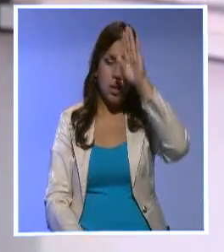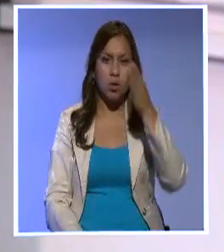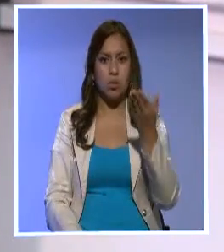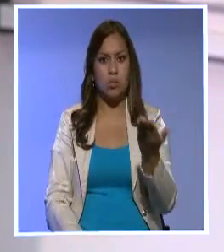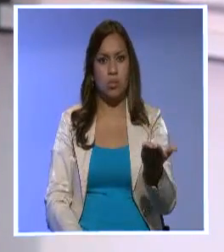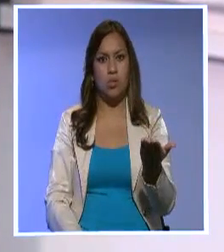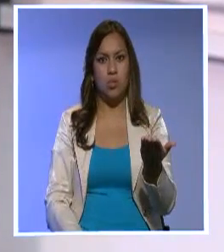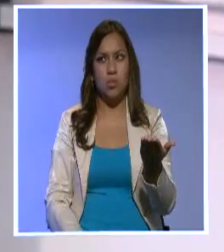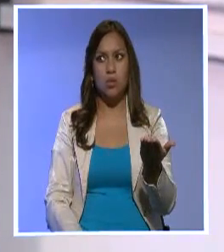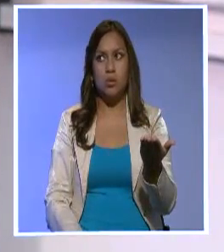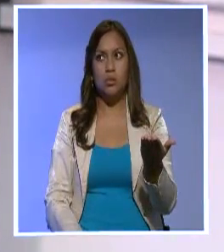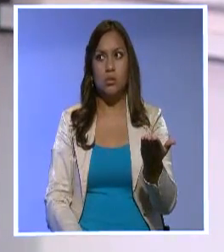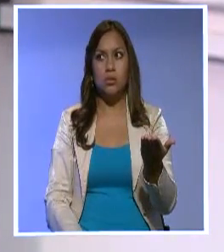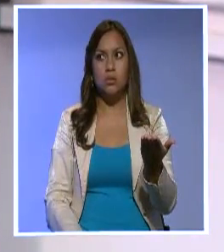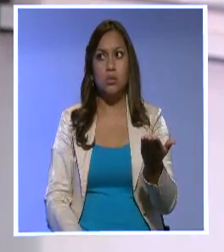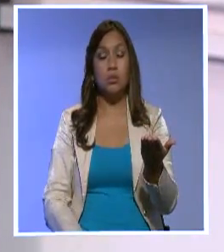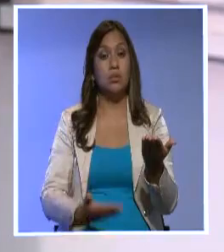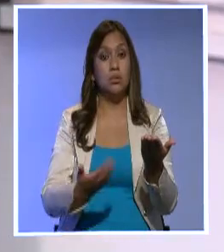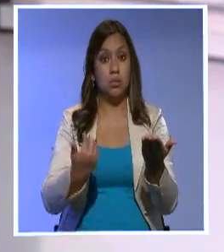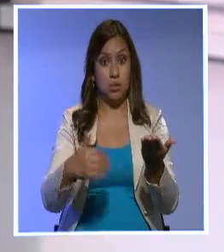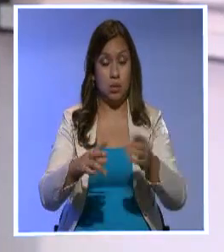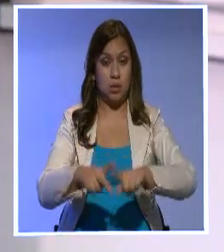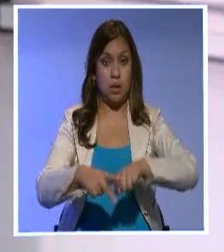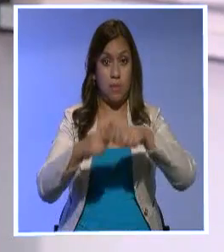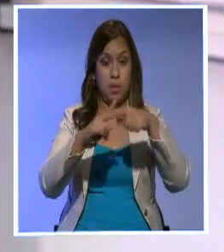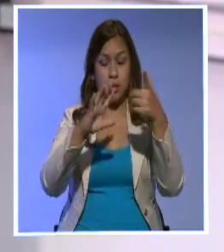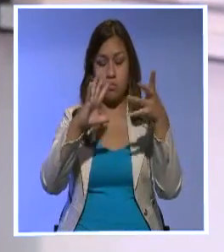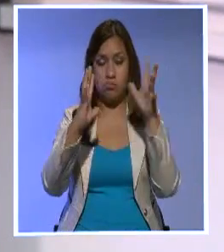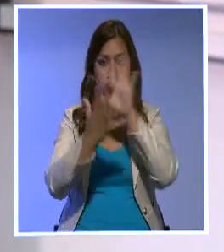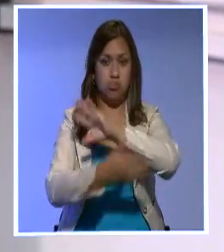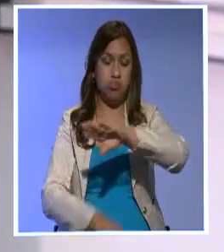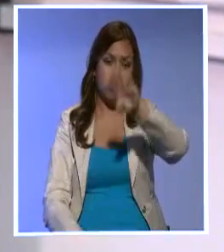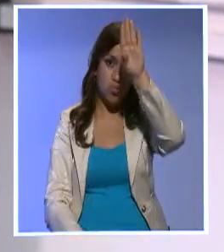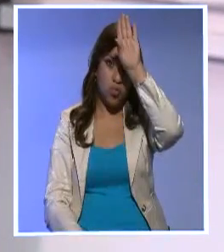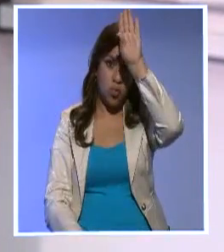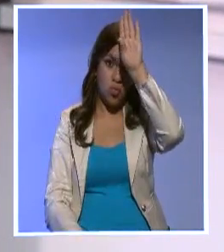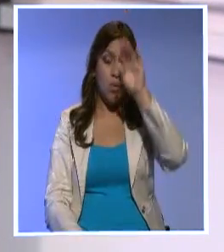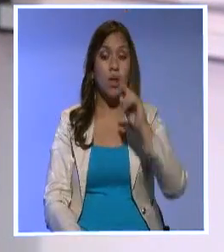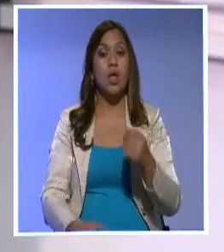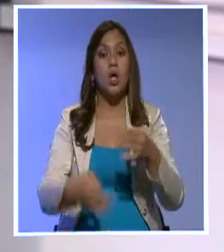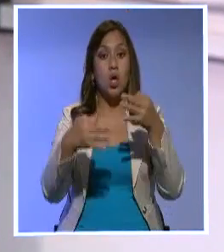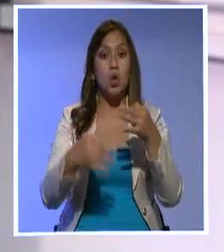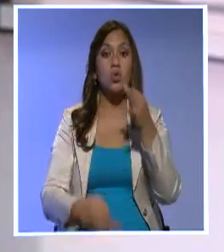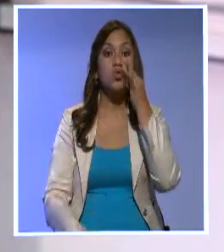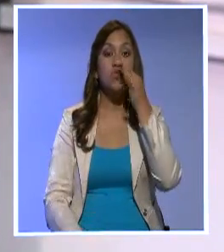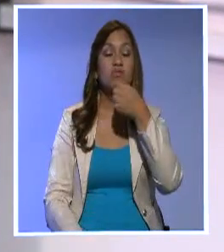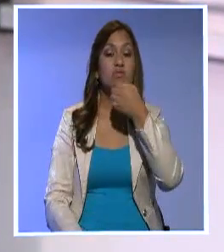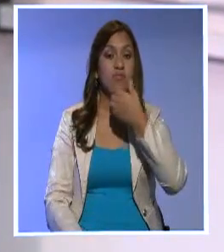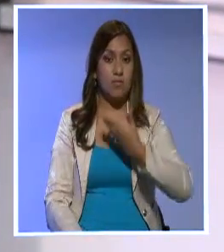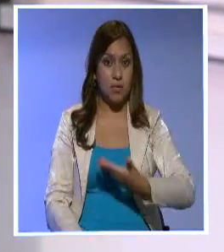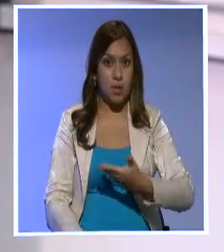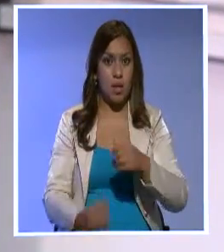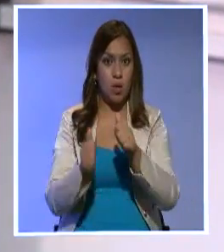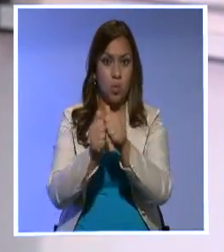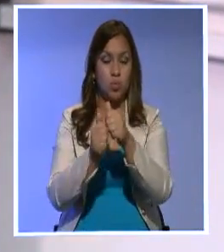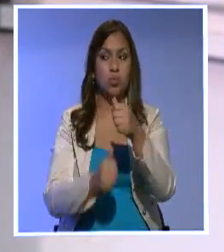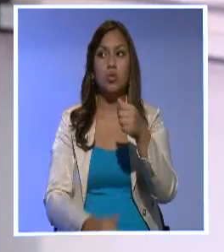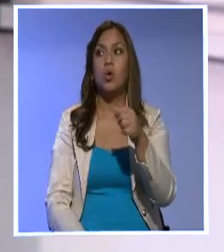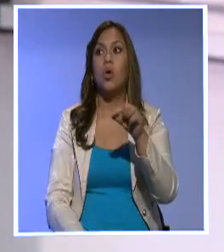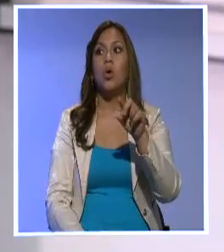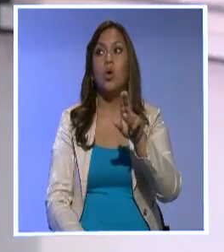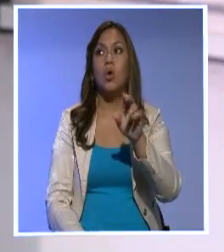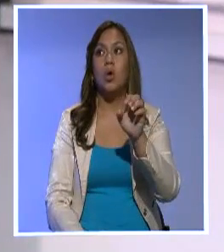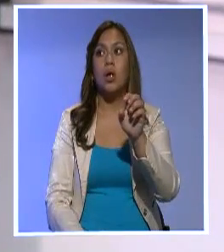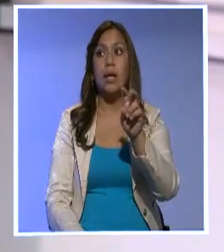recordemos que cuando empezó la revolución cubana y cuando fidel castro acompañado de ernesto guevara de camilo